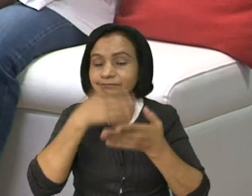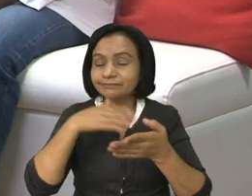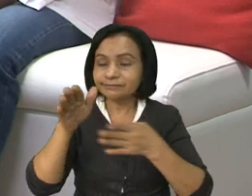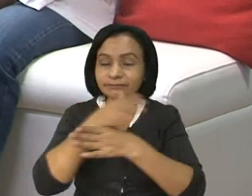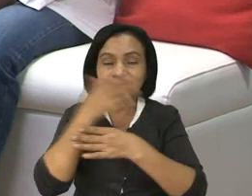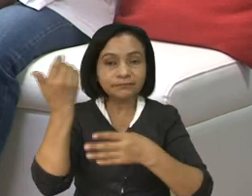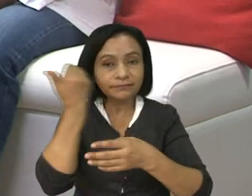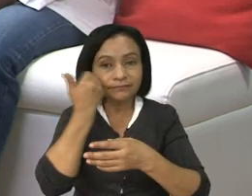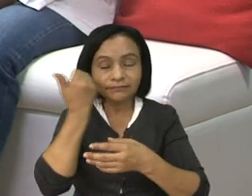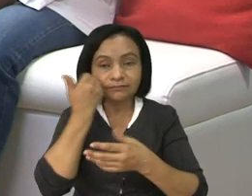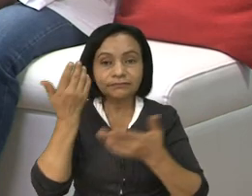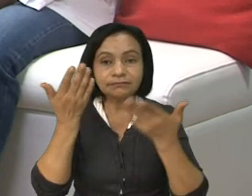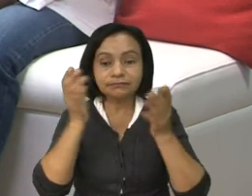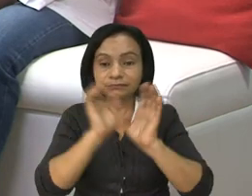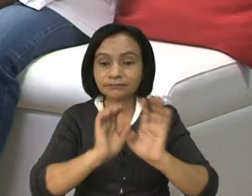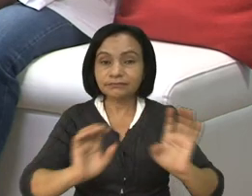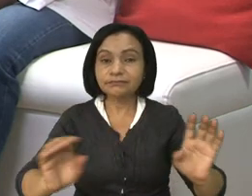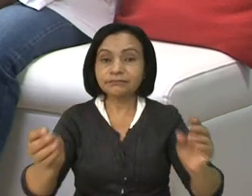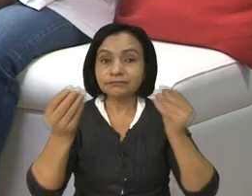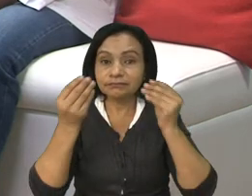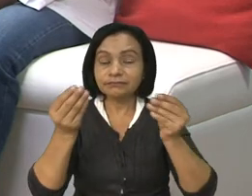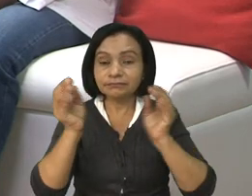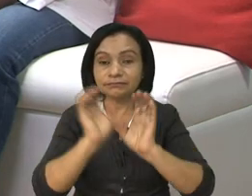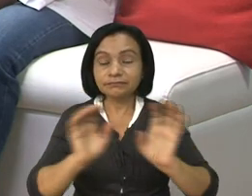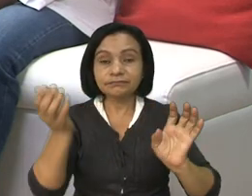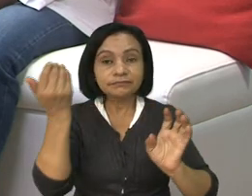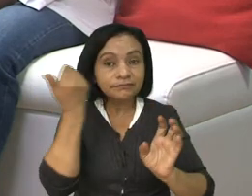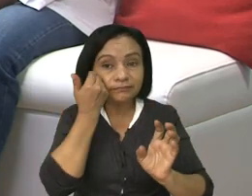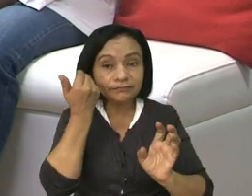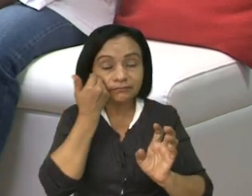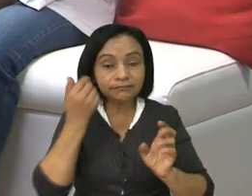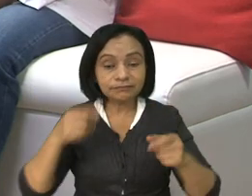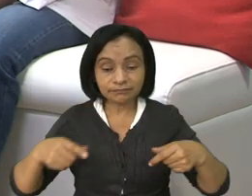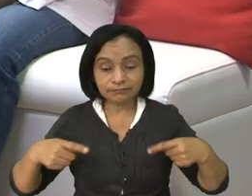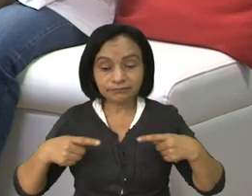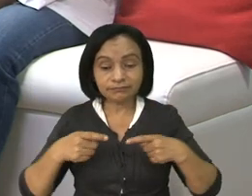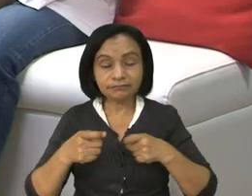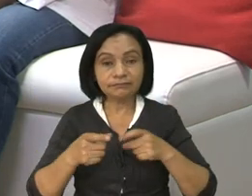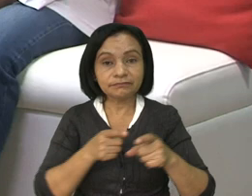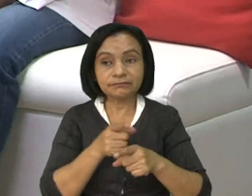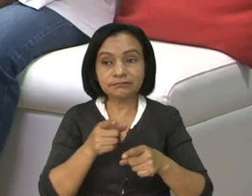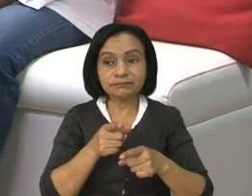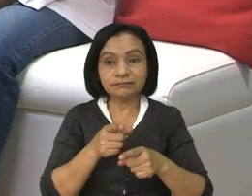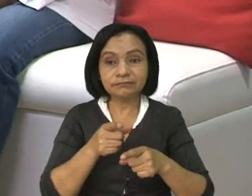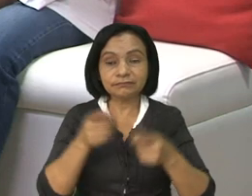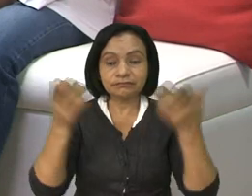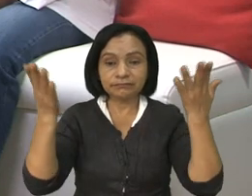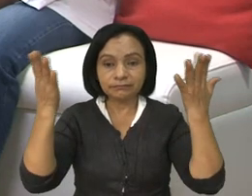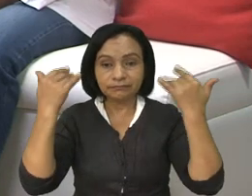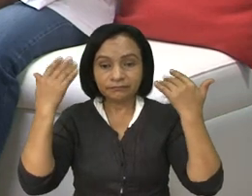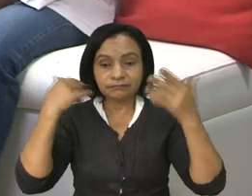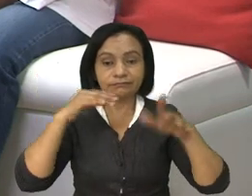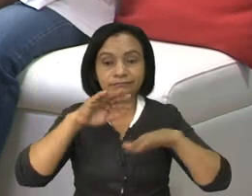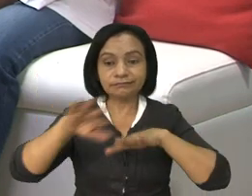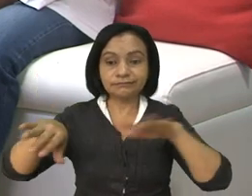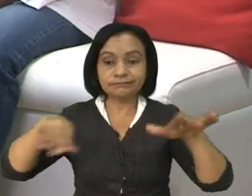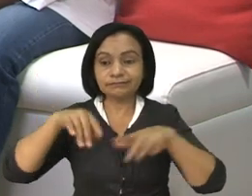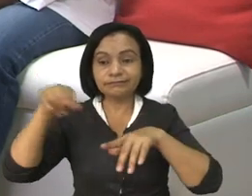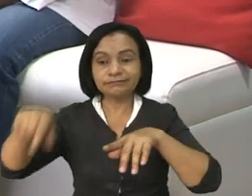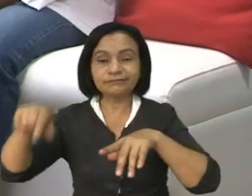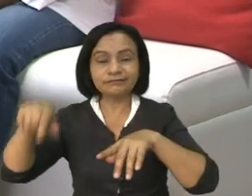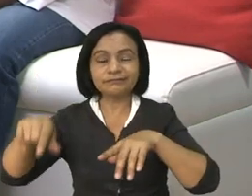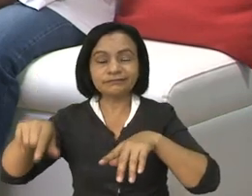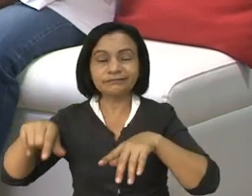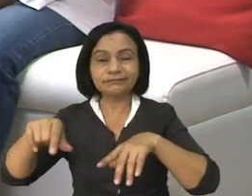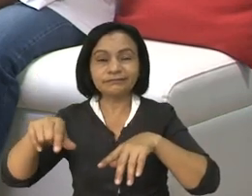casos de que los niños tienen enfermedades parasitarias producto de que estuvieron bañándose en una piscina, y a lo mejor la piscina